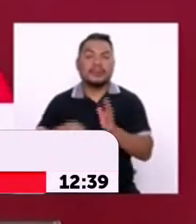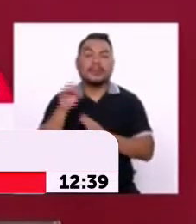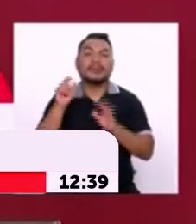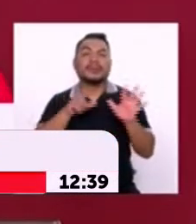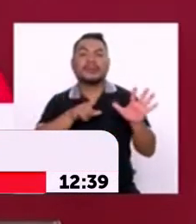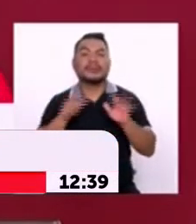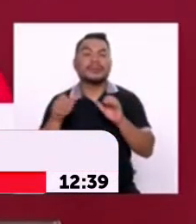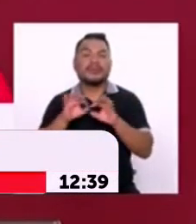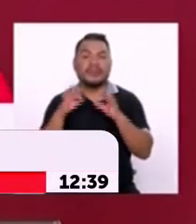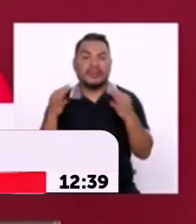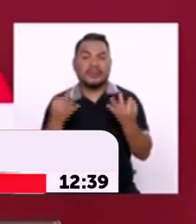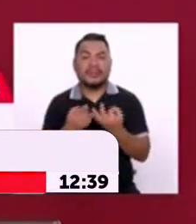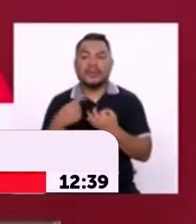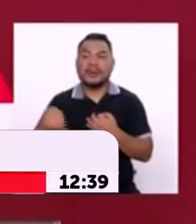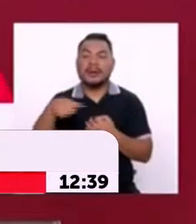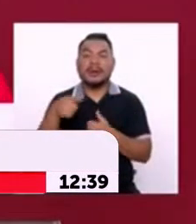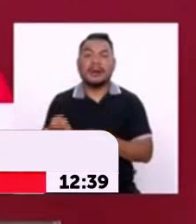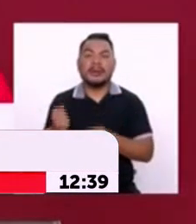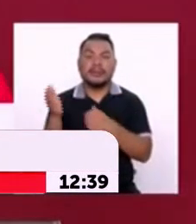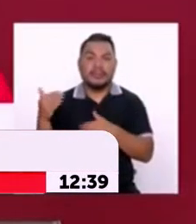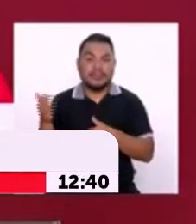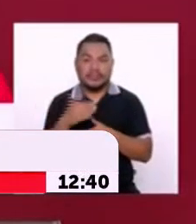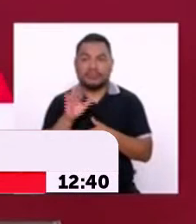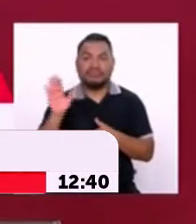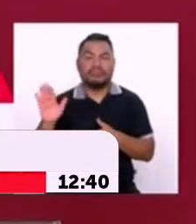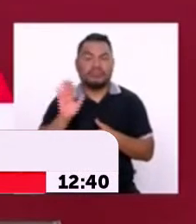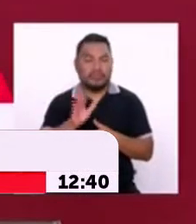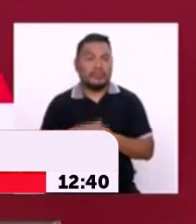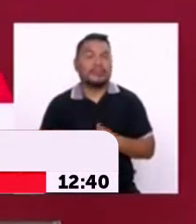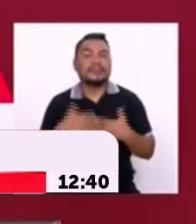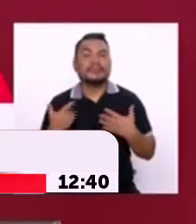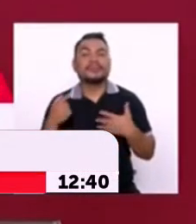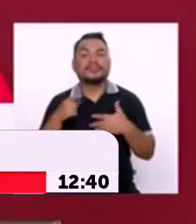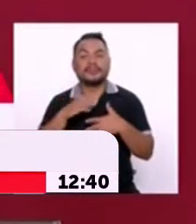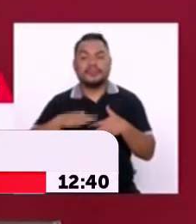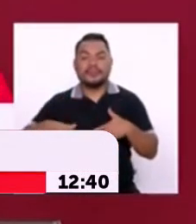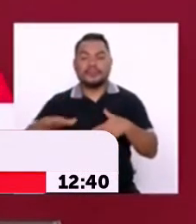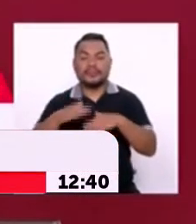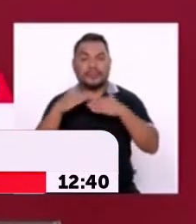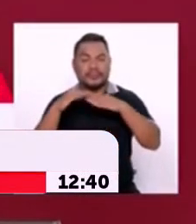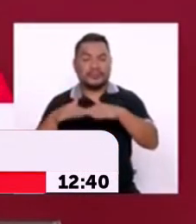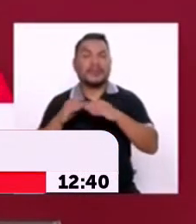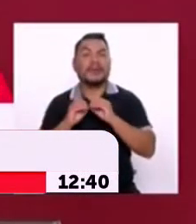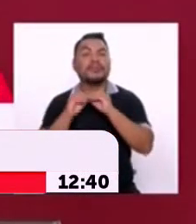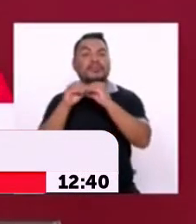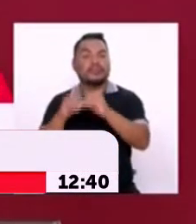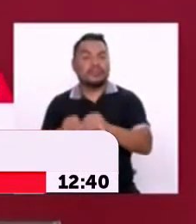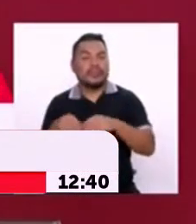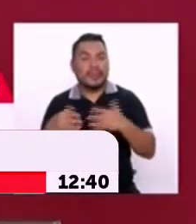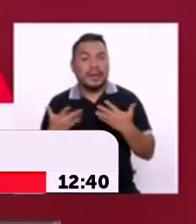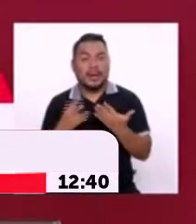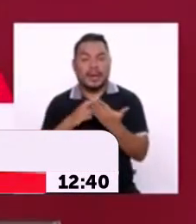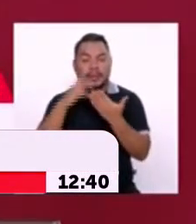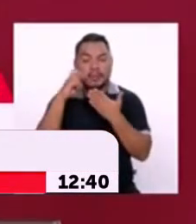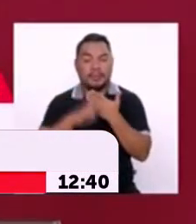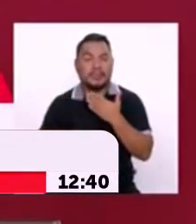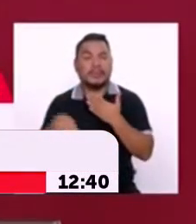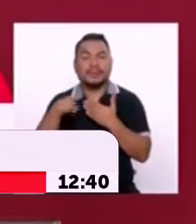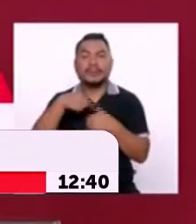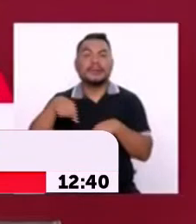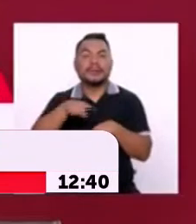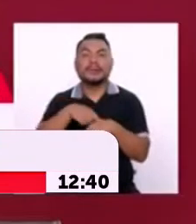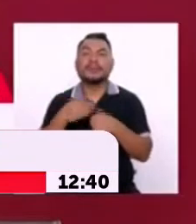y más de 700 familias de pescadores artesanales de la reserva para implementar un plan